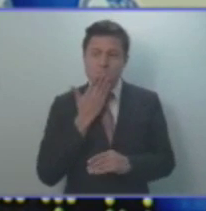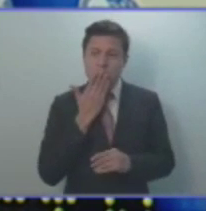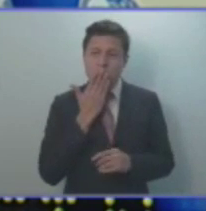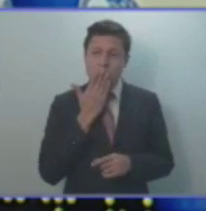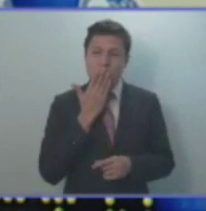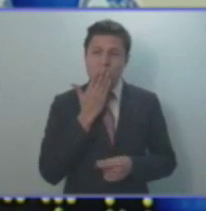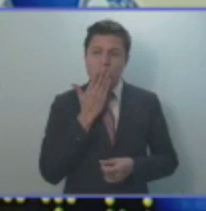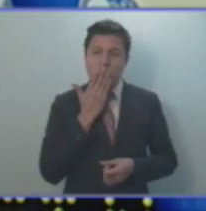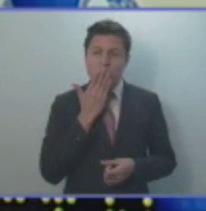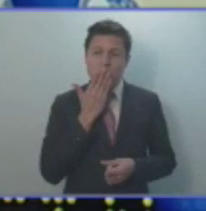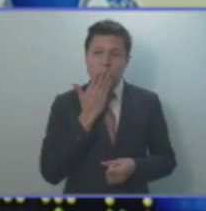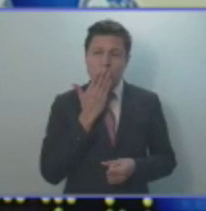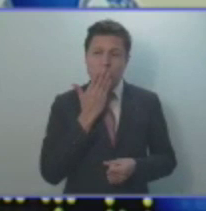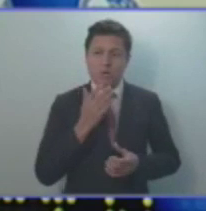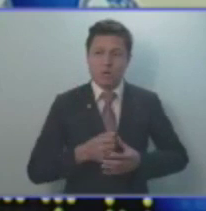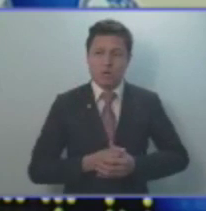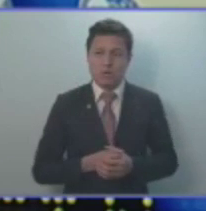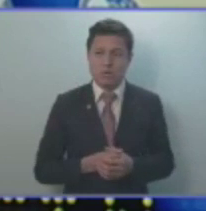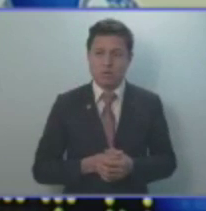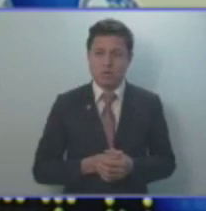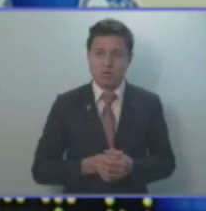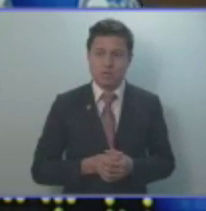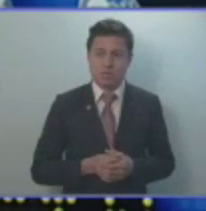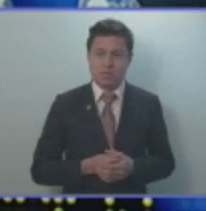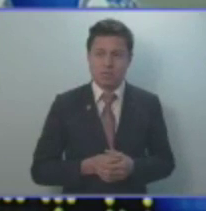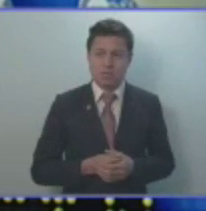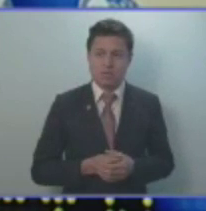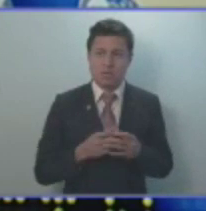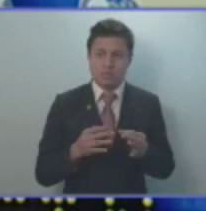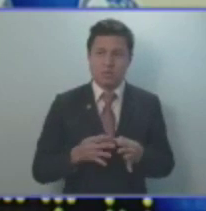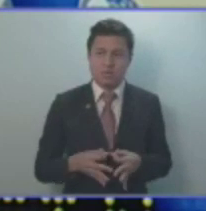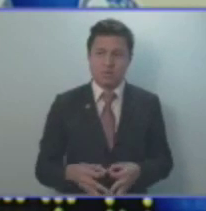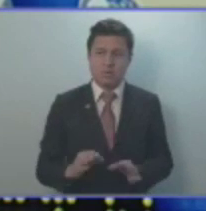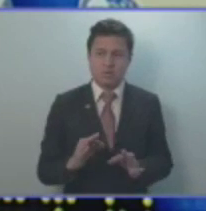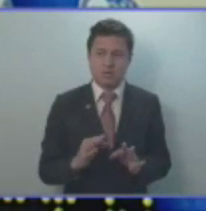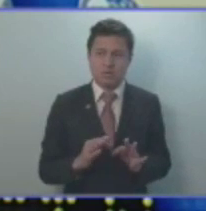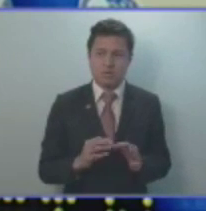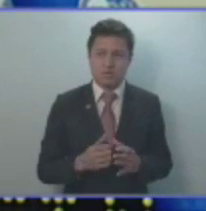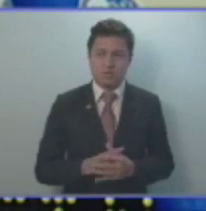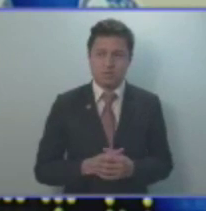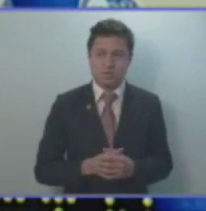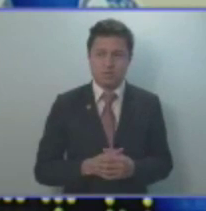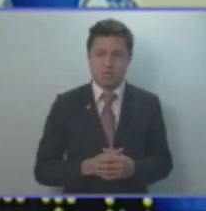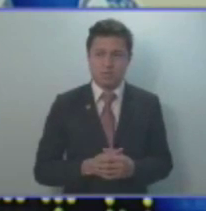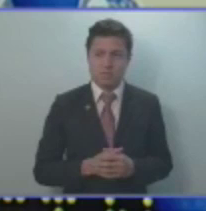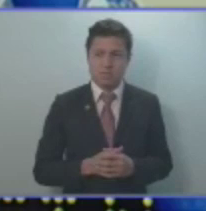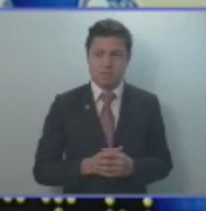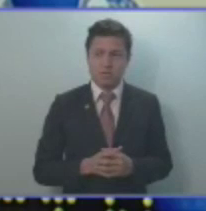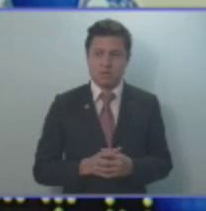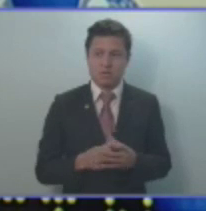Tacuba se destacan por poseer organización social